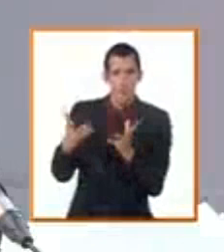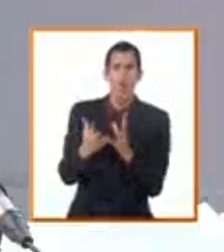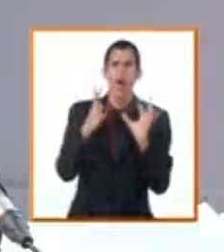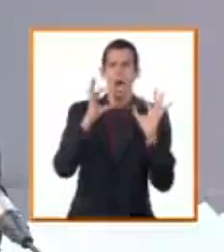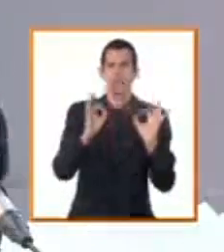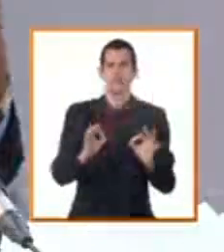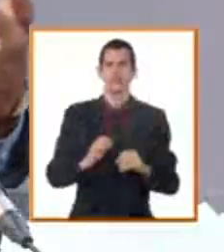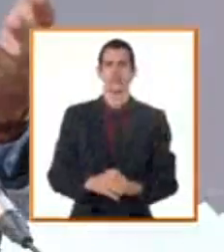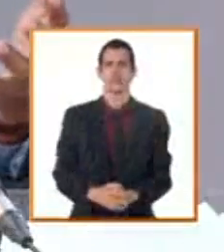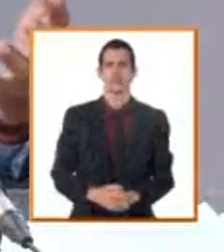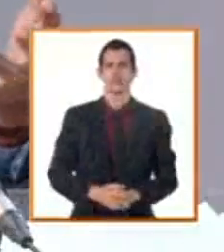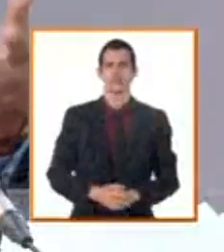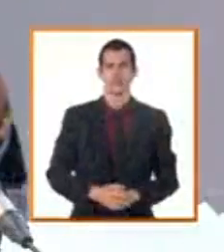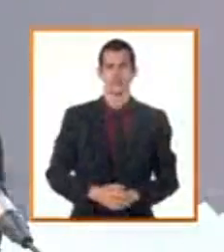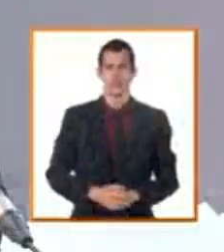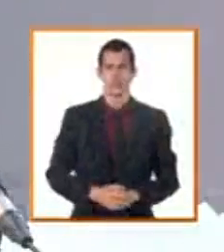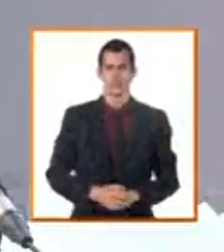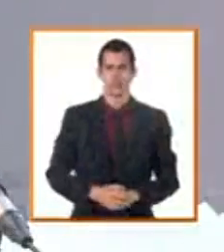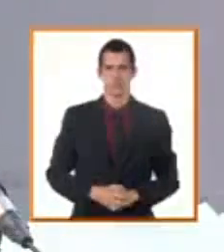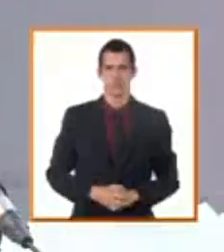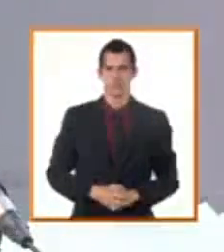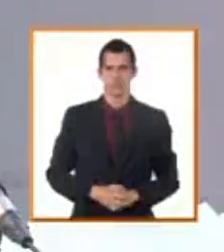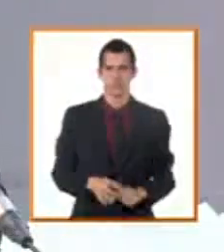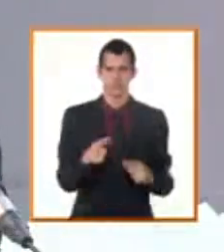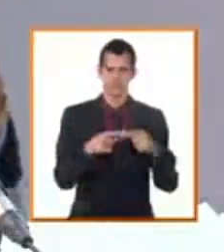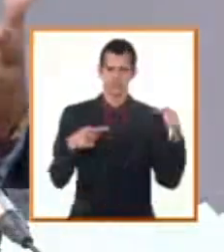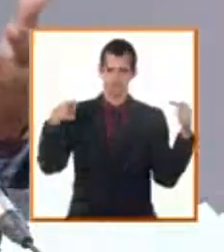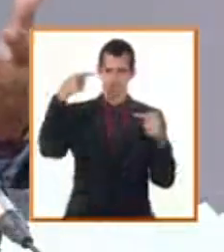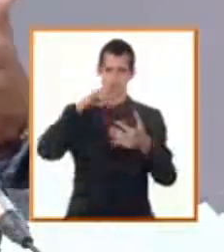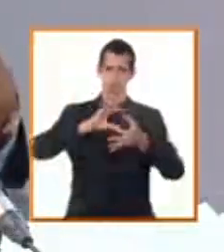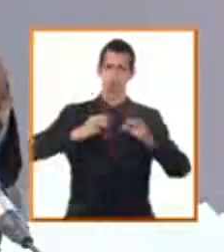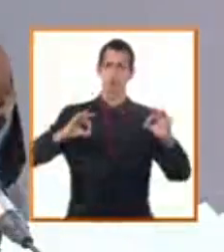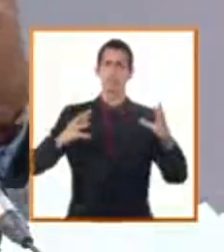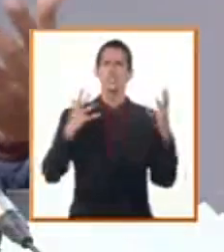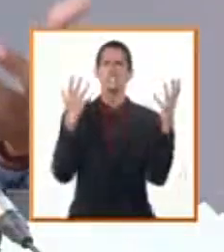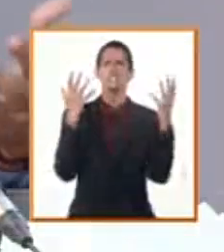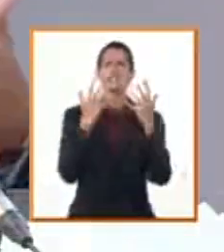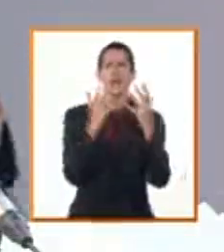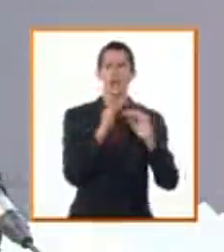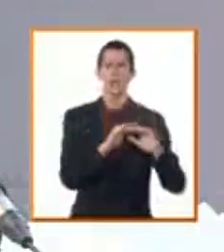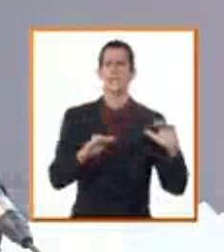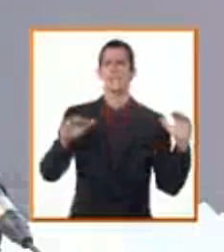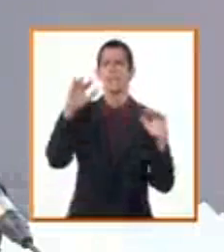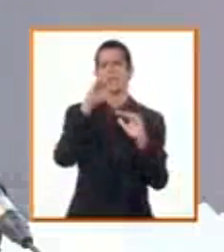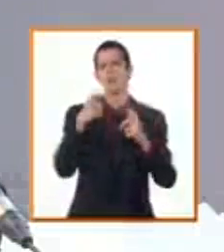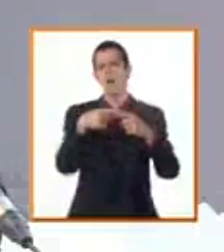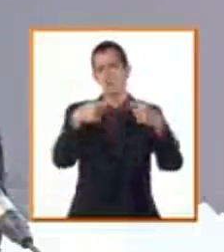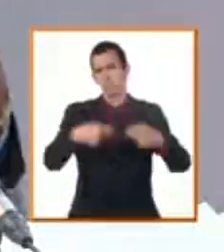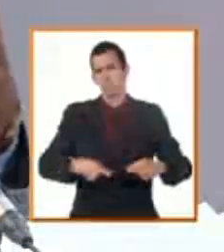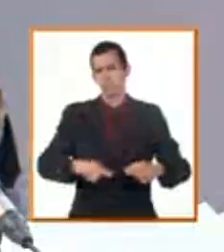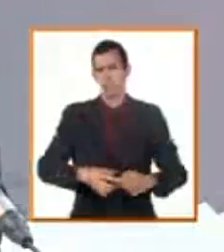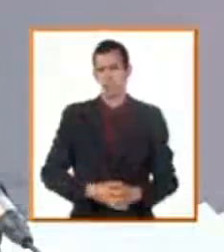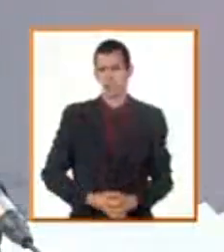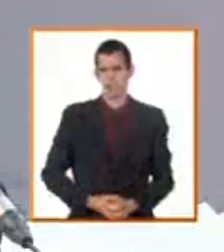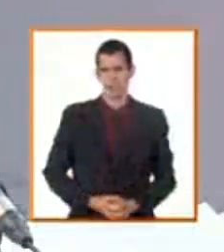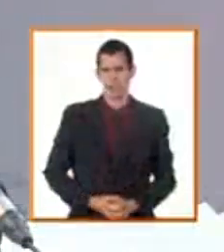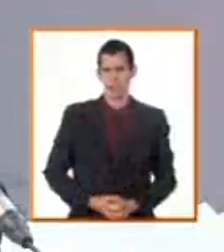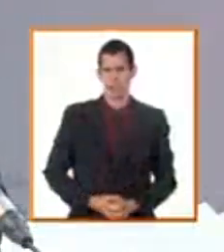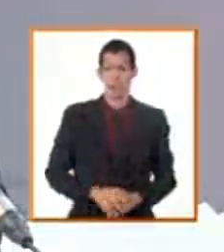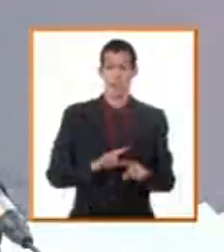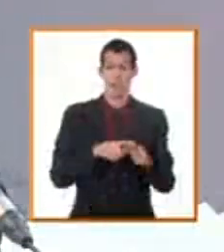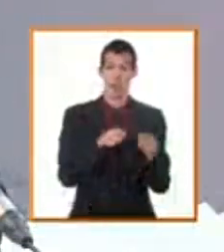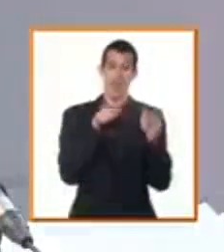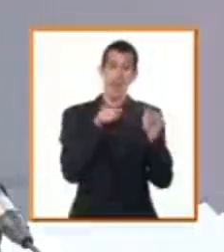Ministerio de Justicia al frente de la comisión de incentivar la cooperación, la tramitación de los asuntos,